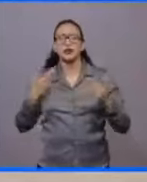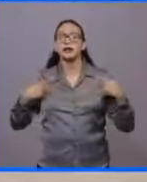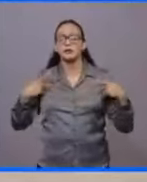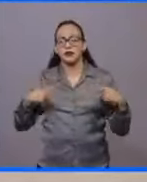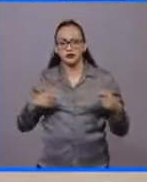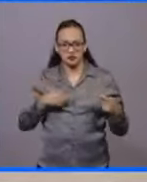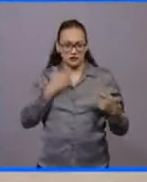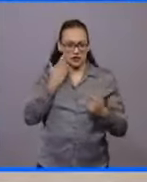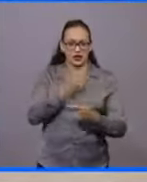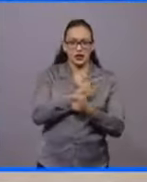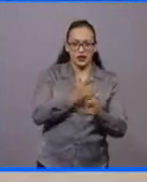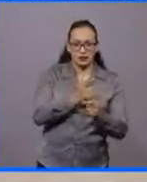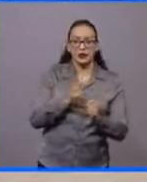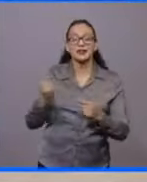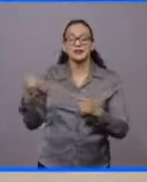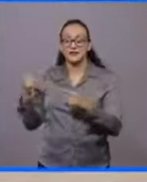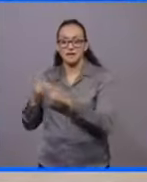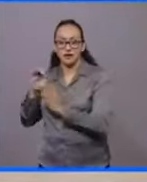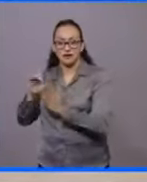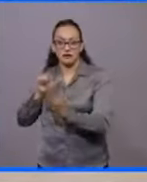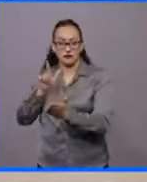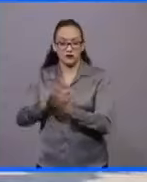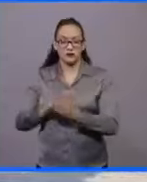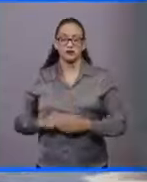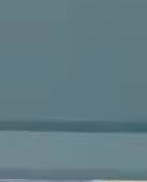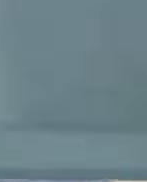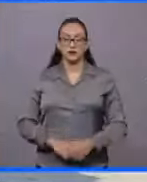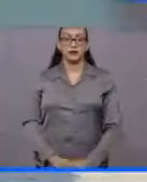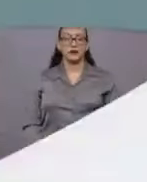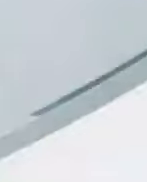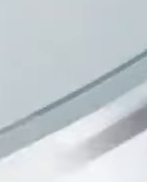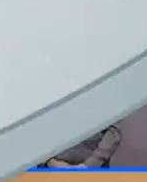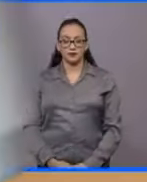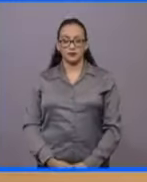son contrarias a la Constitución.